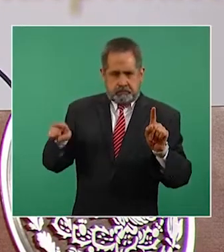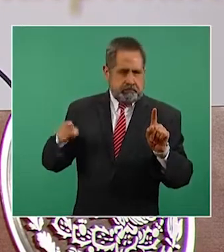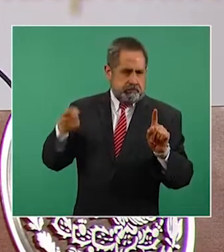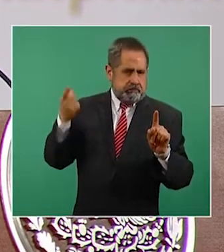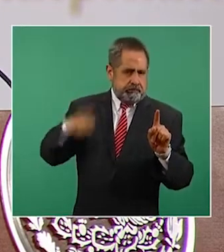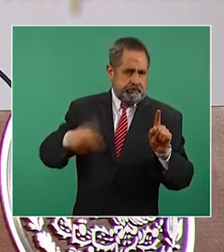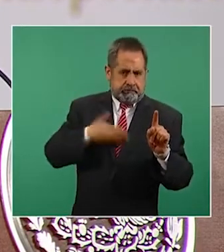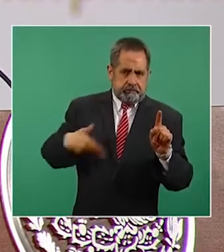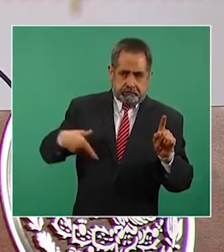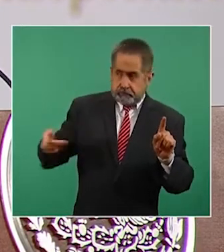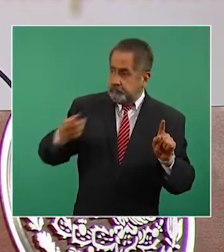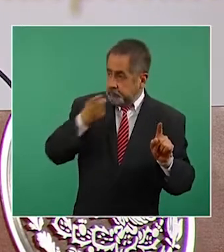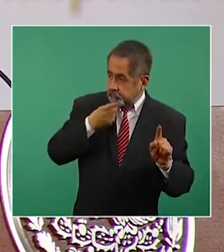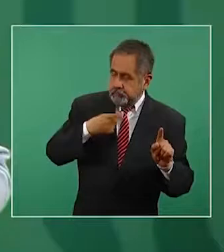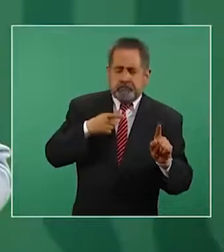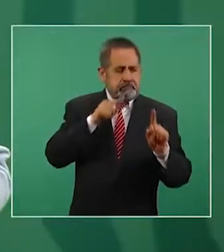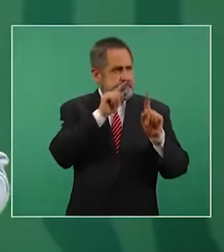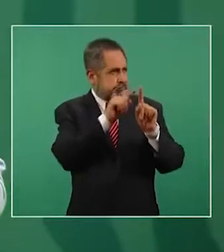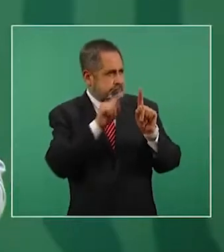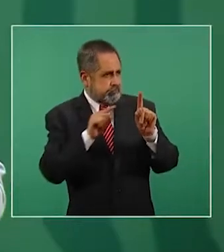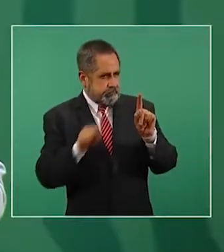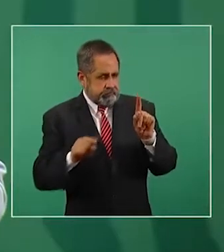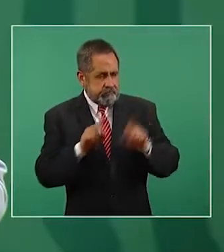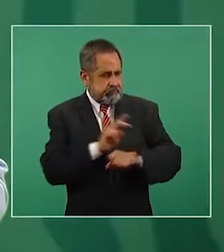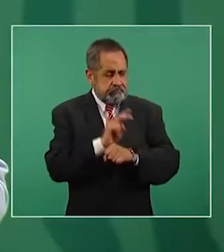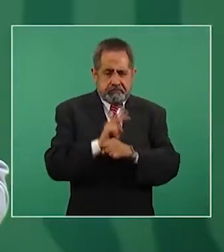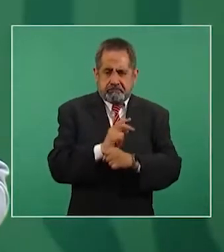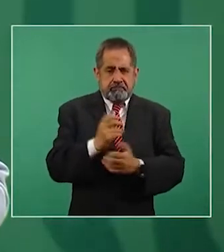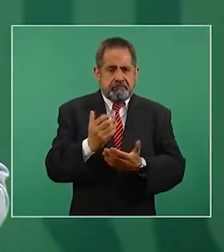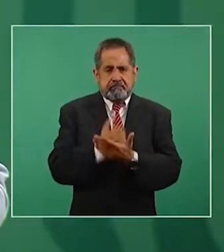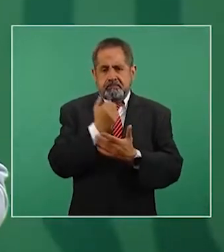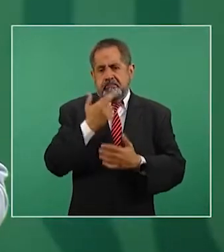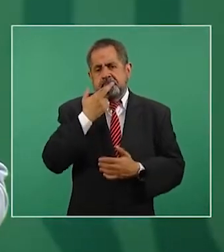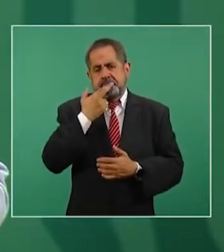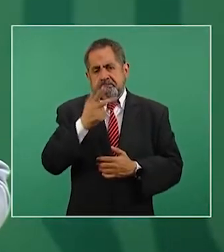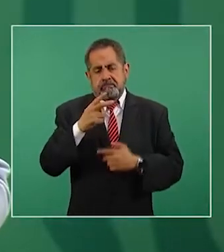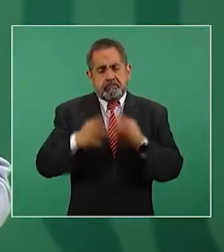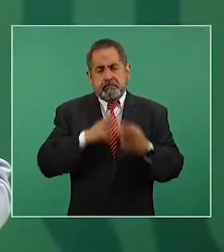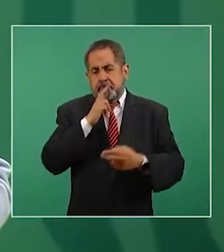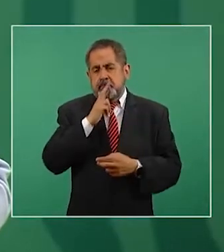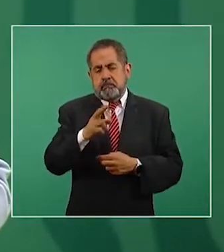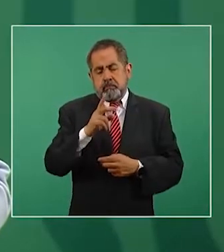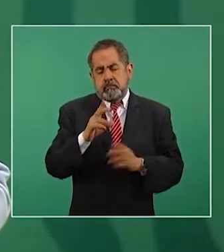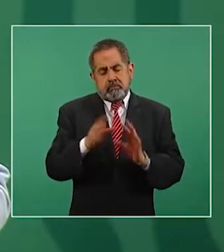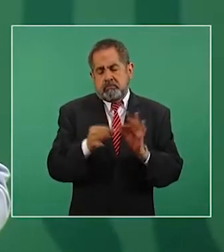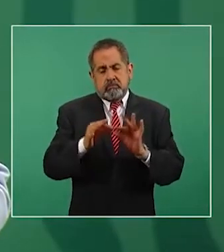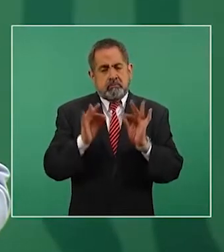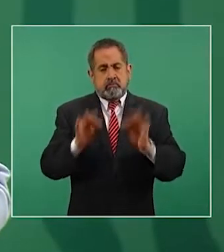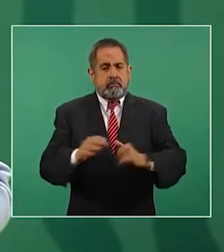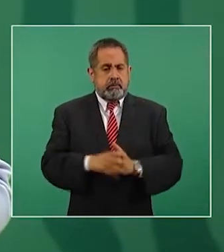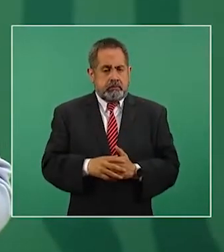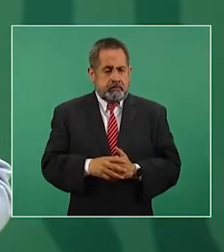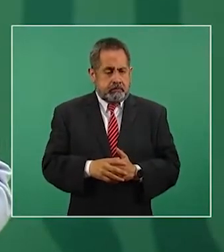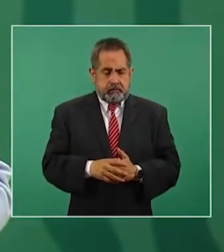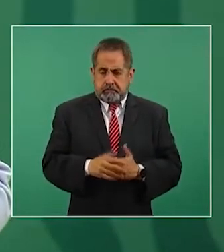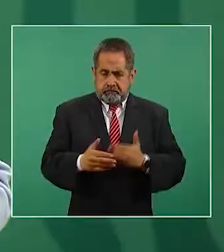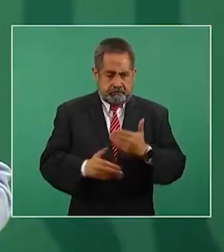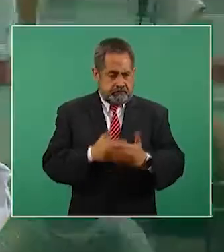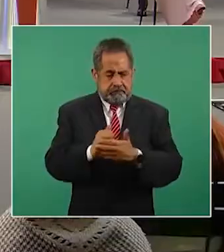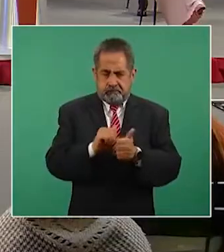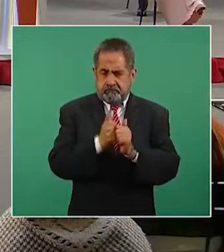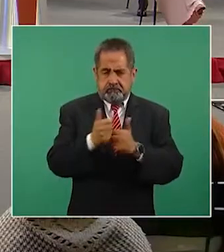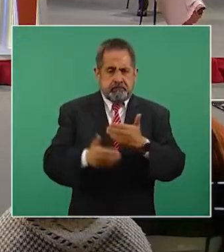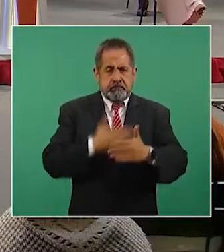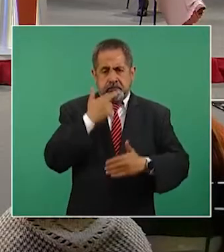señor presidente, nos ha permitido obtener mejores resultados. Hemos avanzado en virtud de